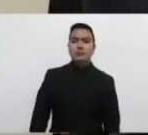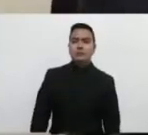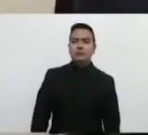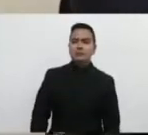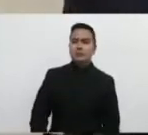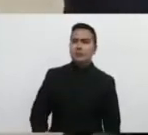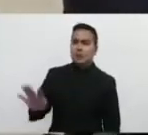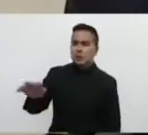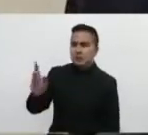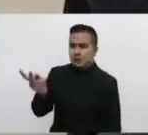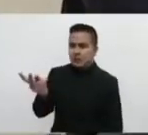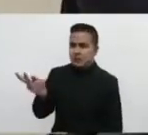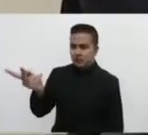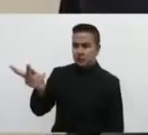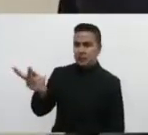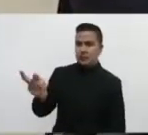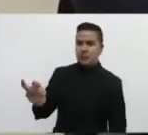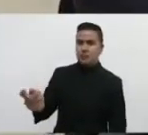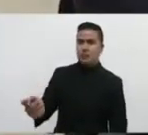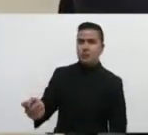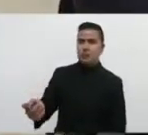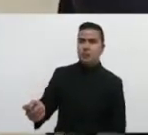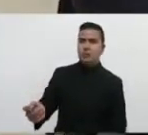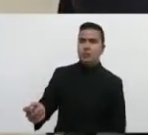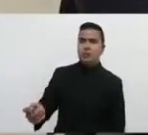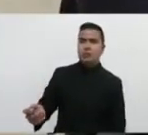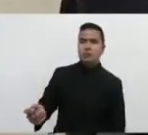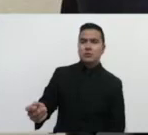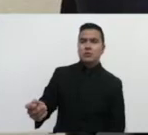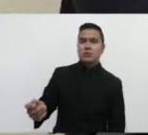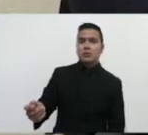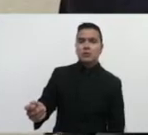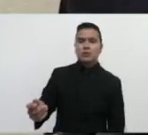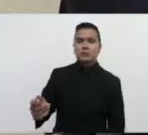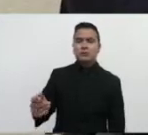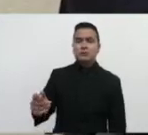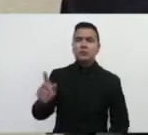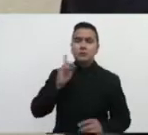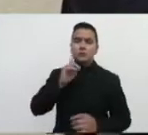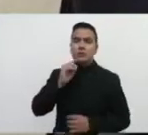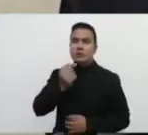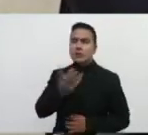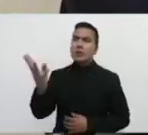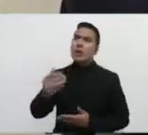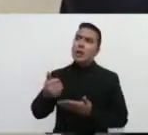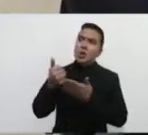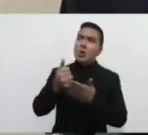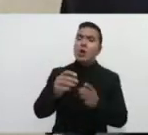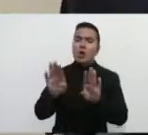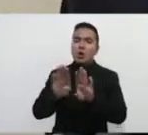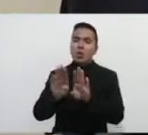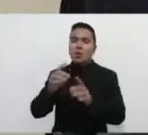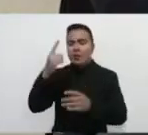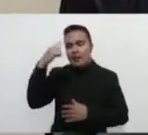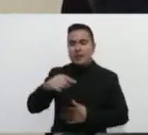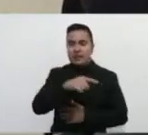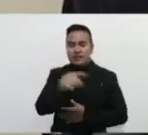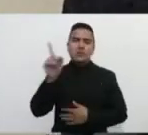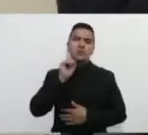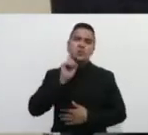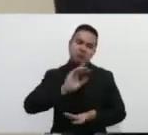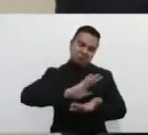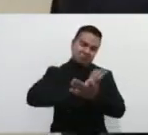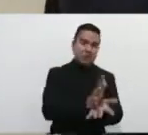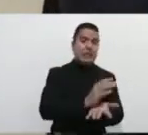nos platicara, consejera, ¿qué hacen las instituciones, tanto el Instituto Electoral de Coahuila como el Instituto Nacional Electoral?